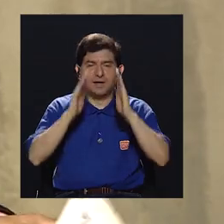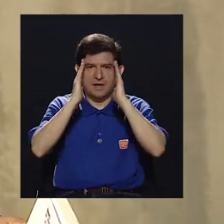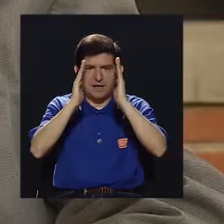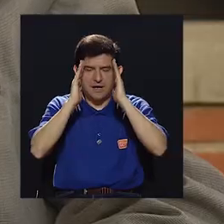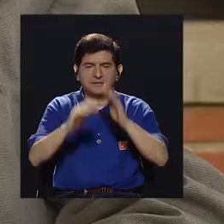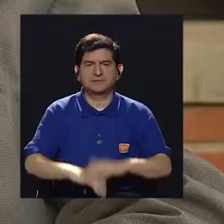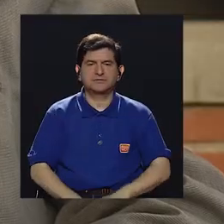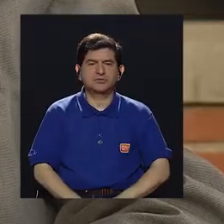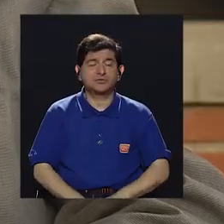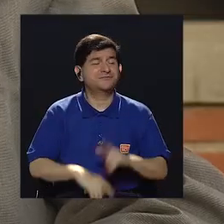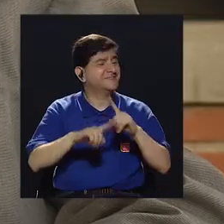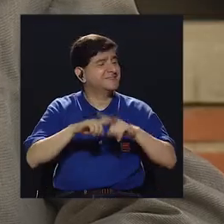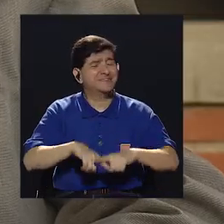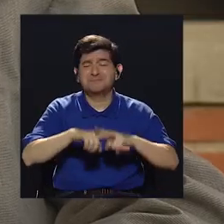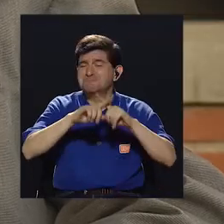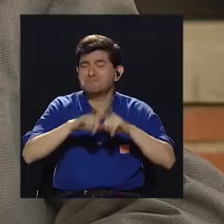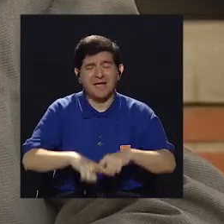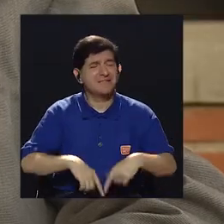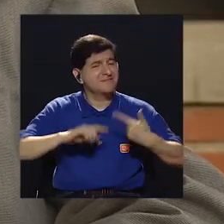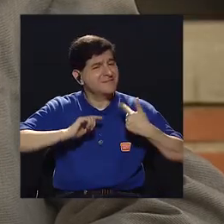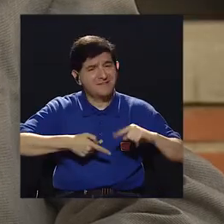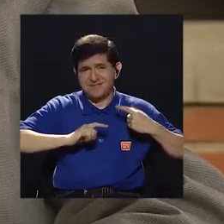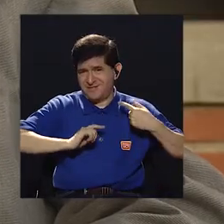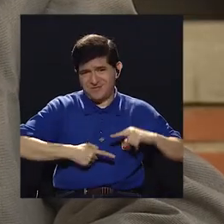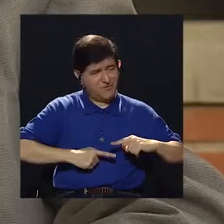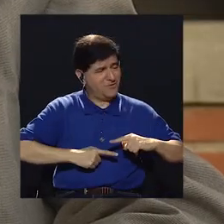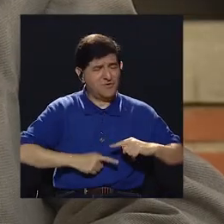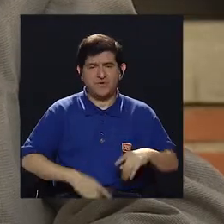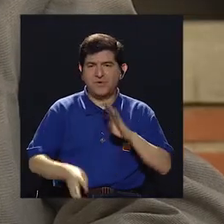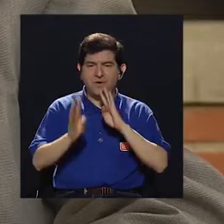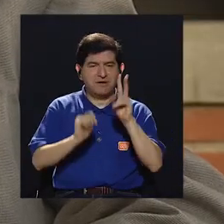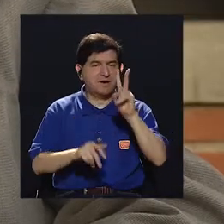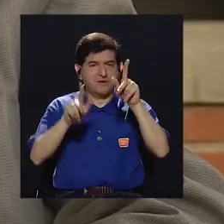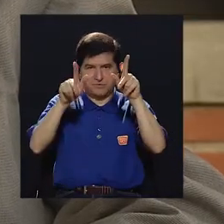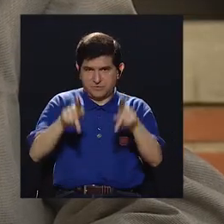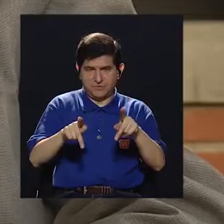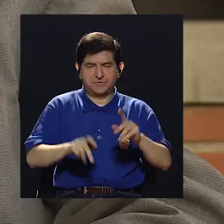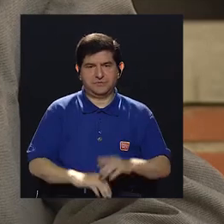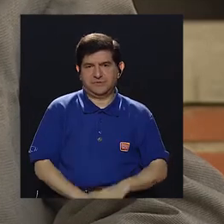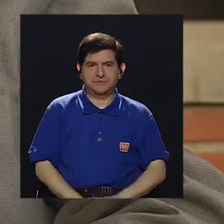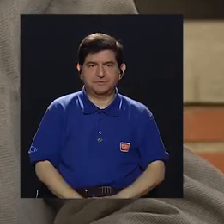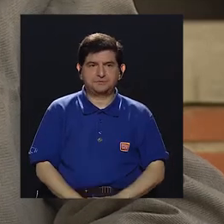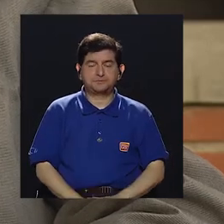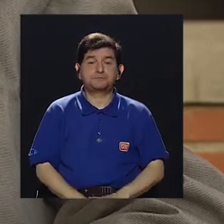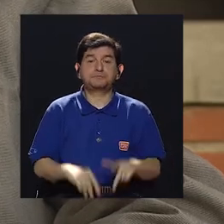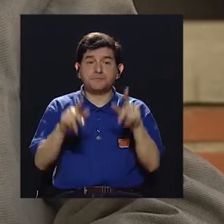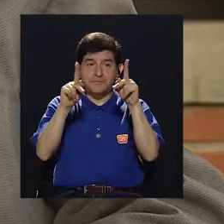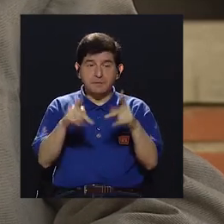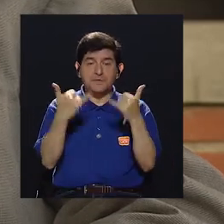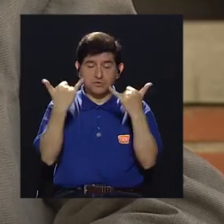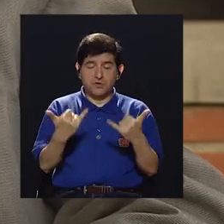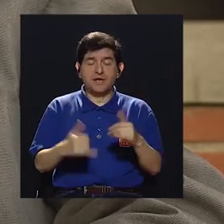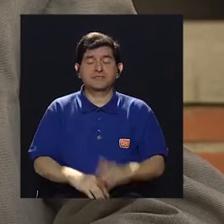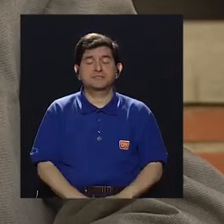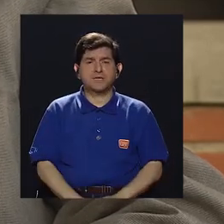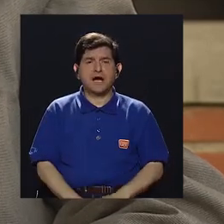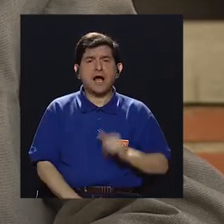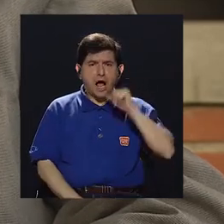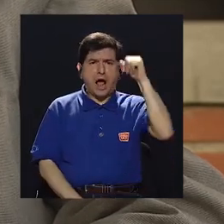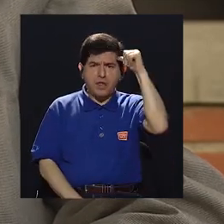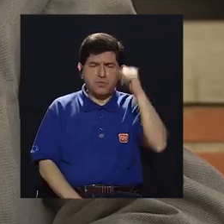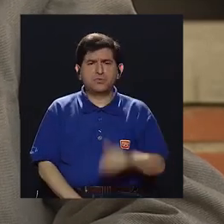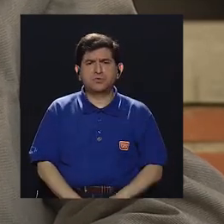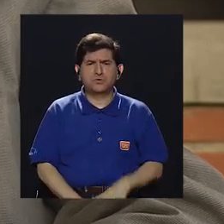a la consulta? Eso depende mucho, digamos, del dolor, porque que hablábamos de los dos pacientes que es un paciente ya mayor que